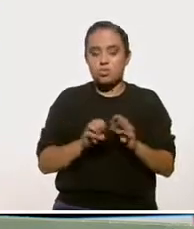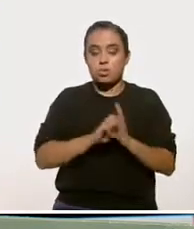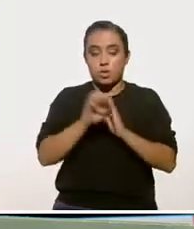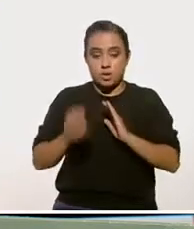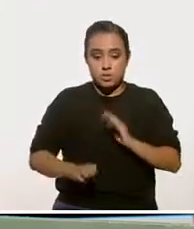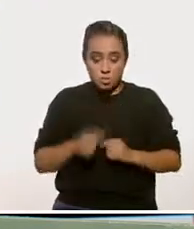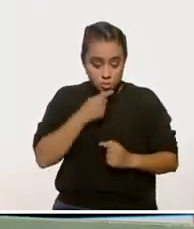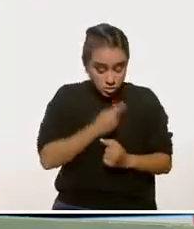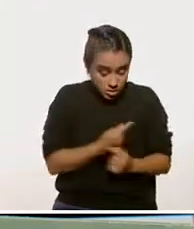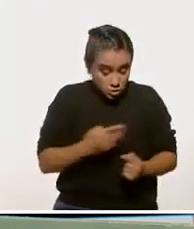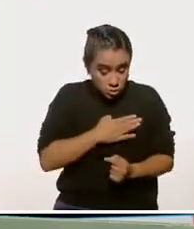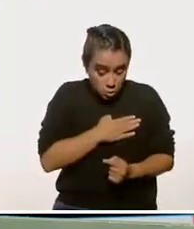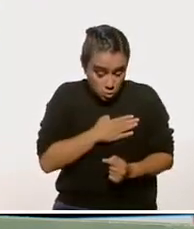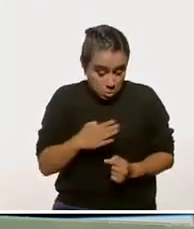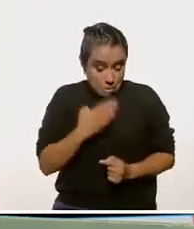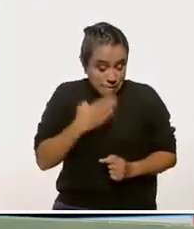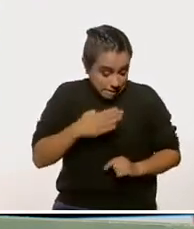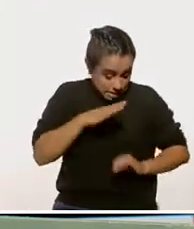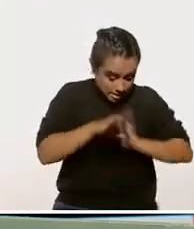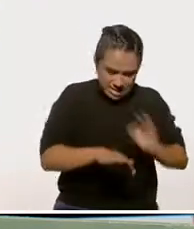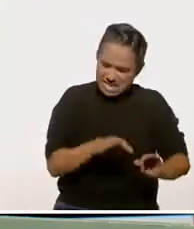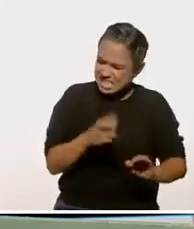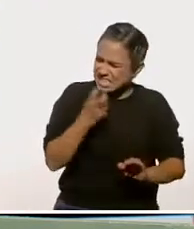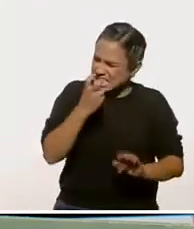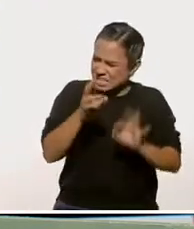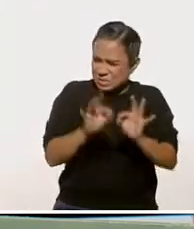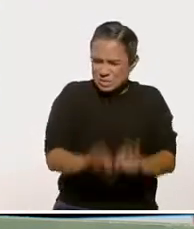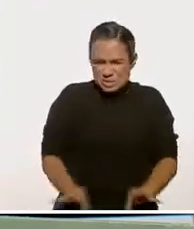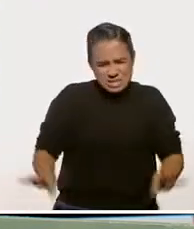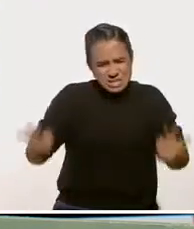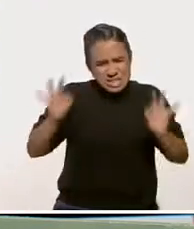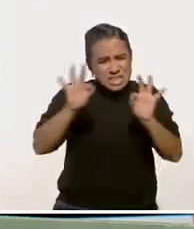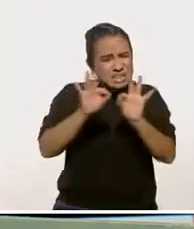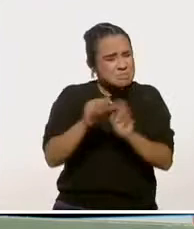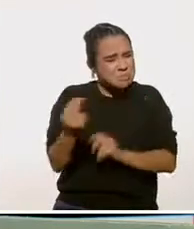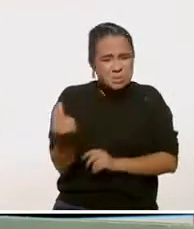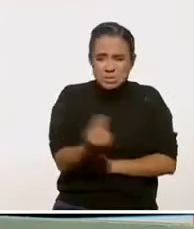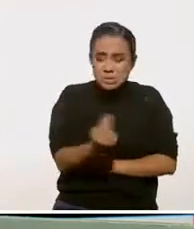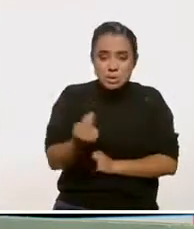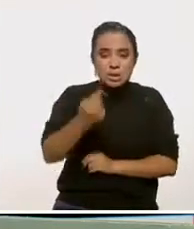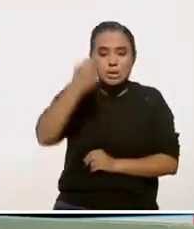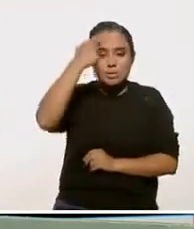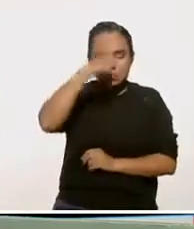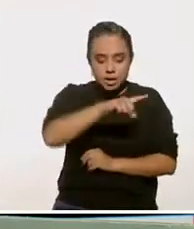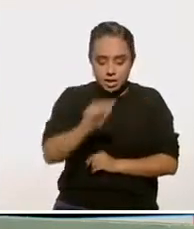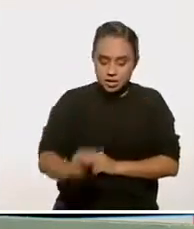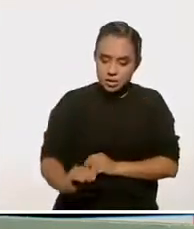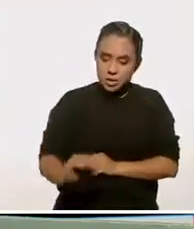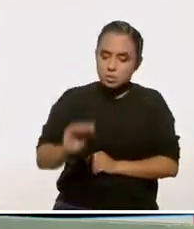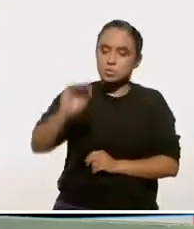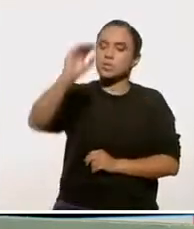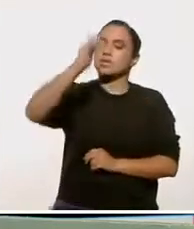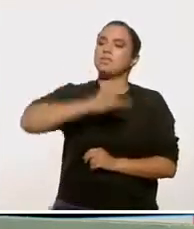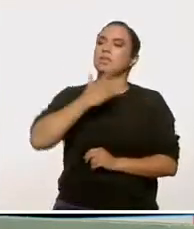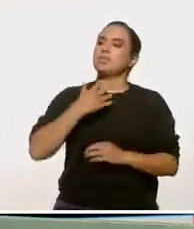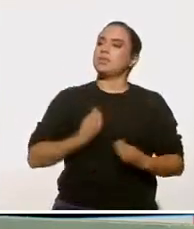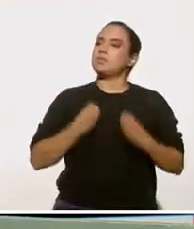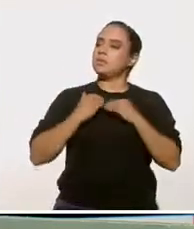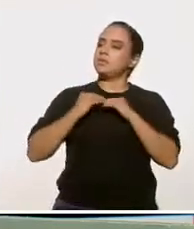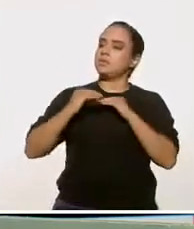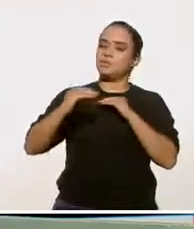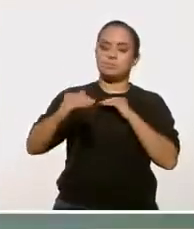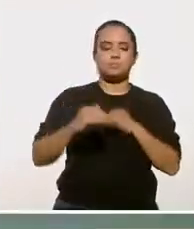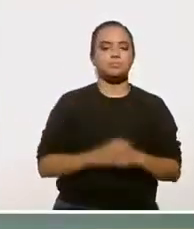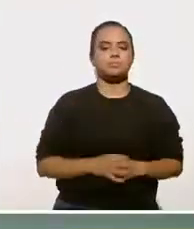tratos en la infancia son súper necesarios y fundamentales para que seamos adultos y adultas plenas. ¿Qué